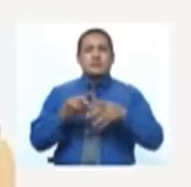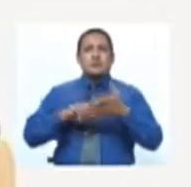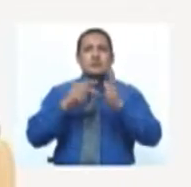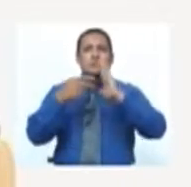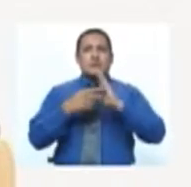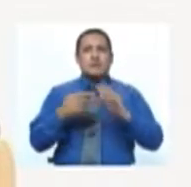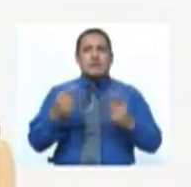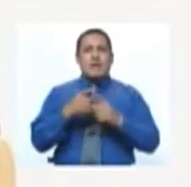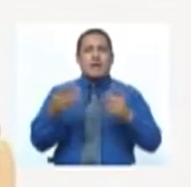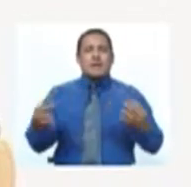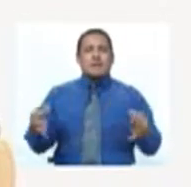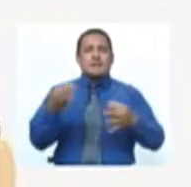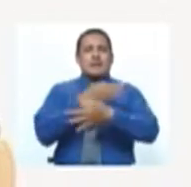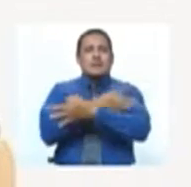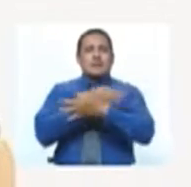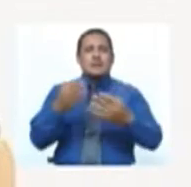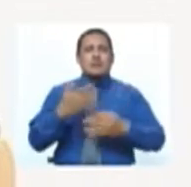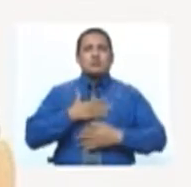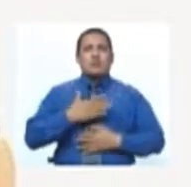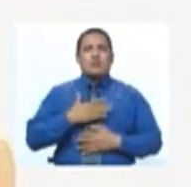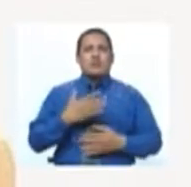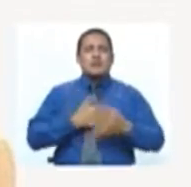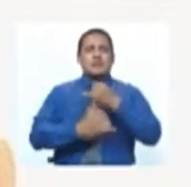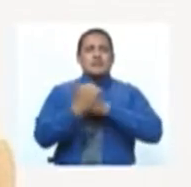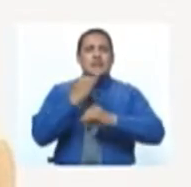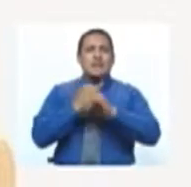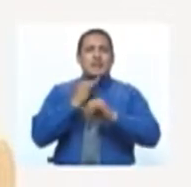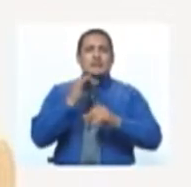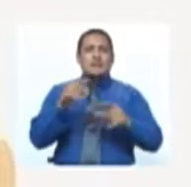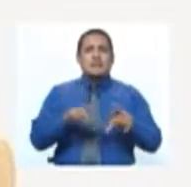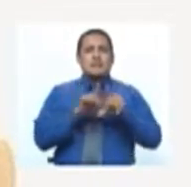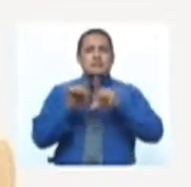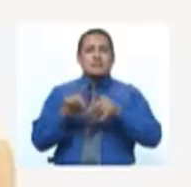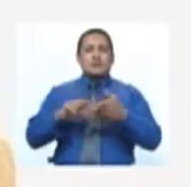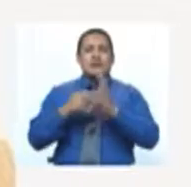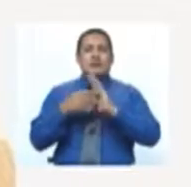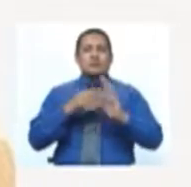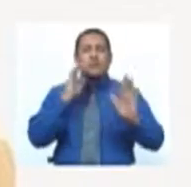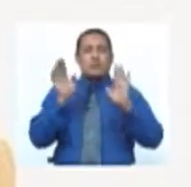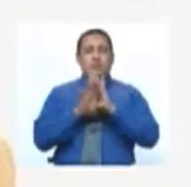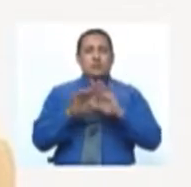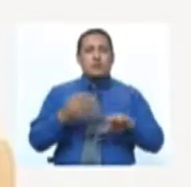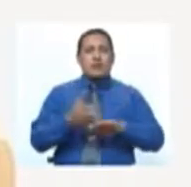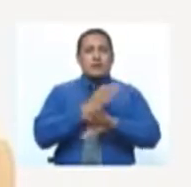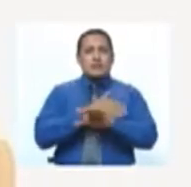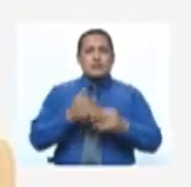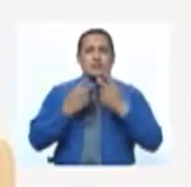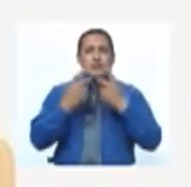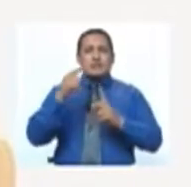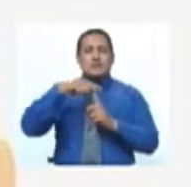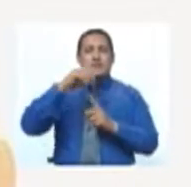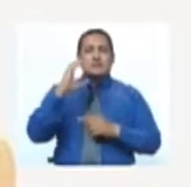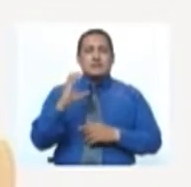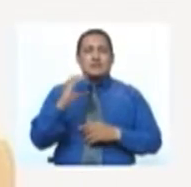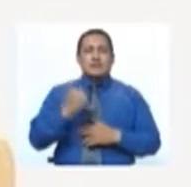lo que se llama como transferencias de propiedad interestatal. Quiere decir, por ejemplo, lo que le ha ocurrido al